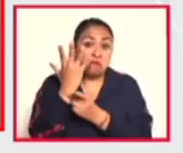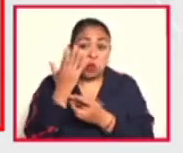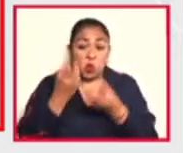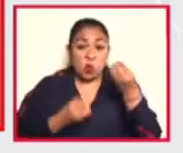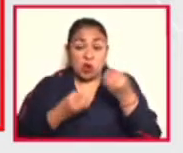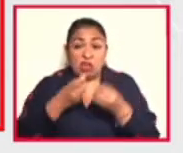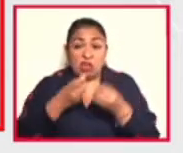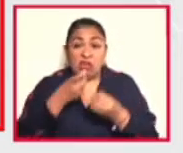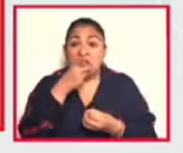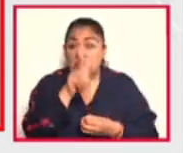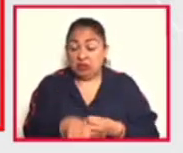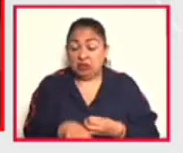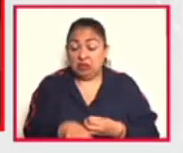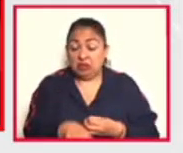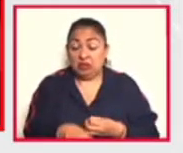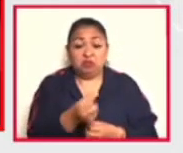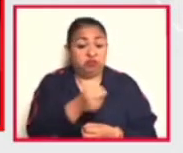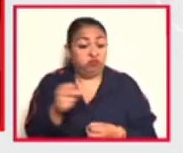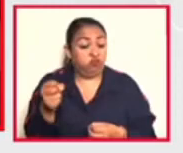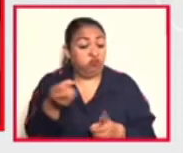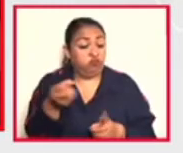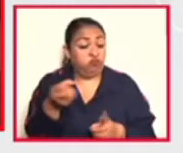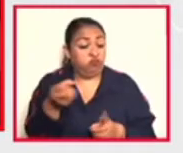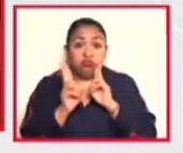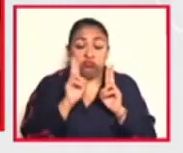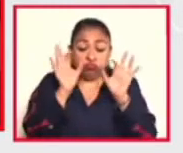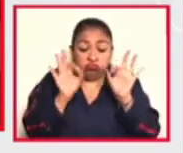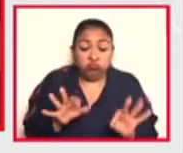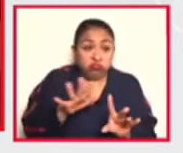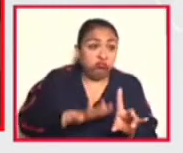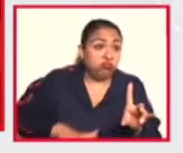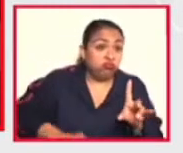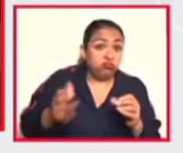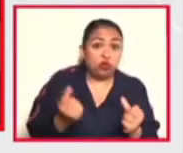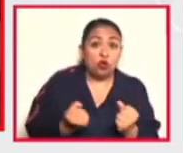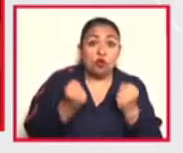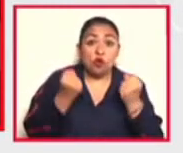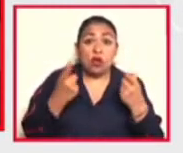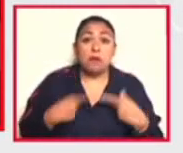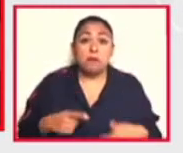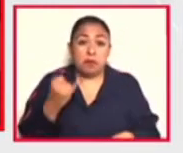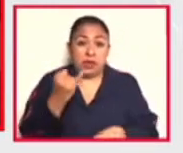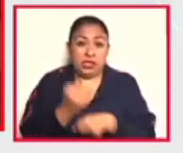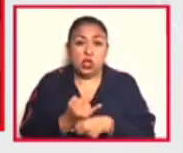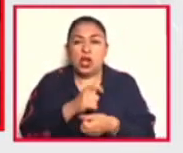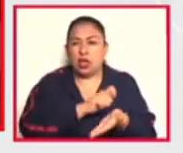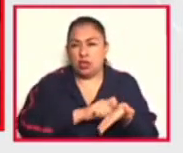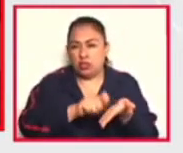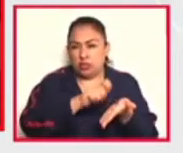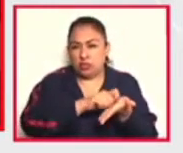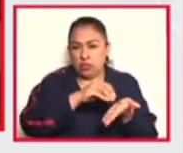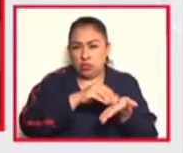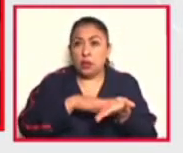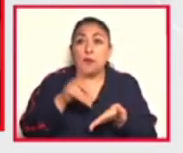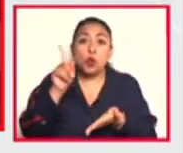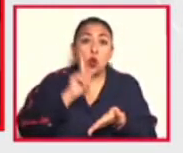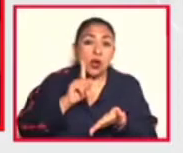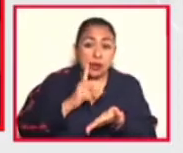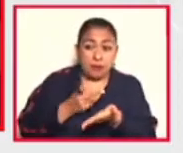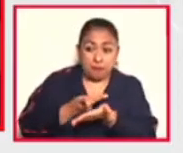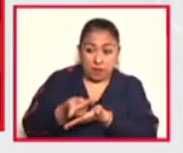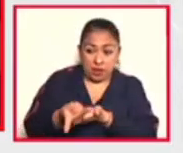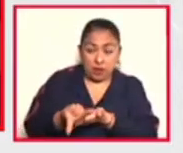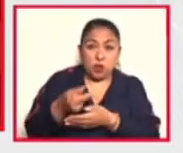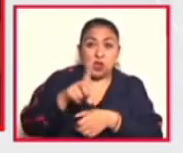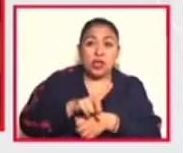gran destreza narrativa, originalidad del ambiente, fuerza de los personajes que retrata. La autora va a recibir este galardón el 2 de